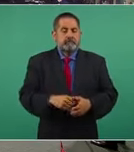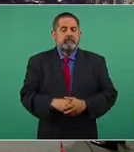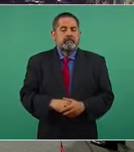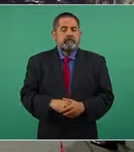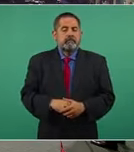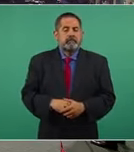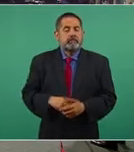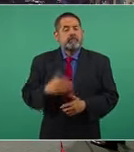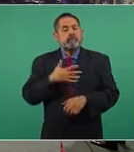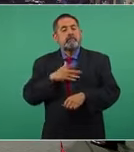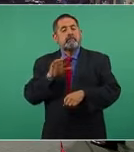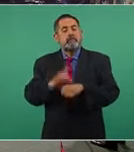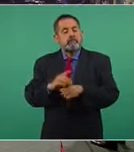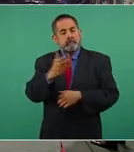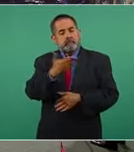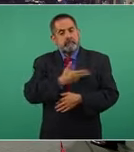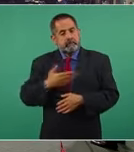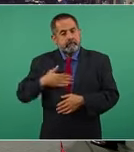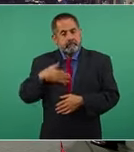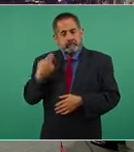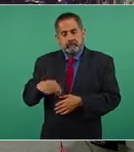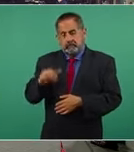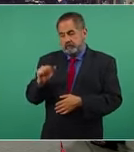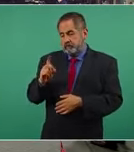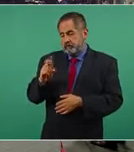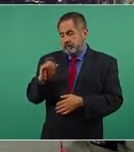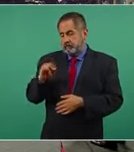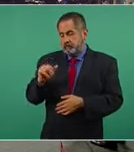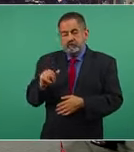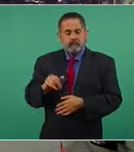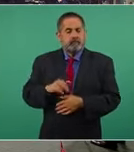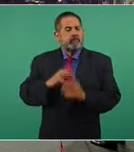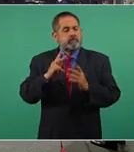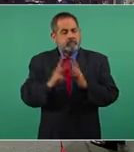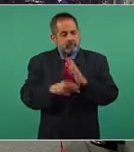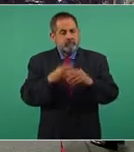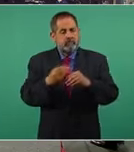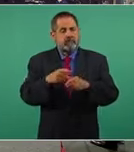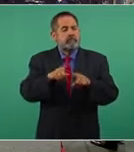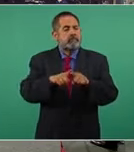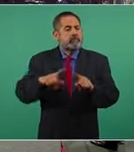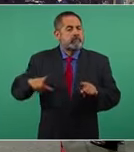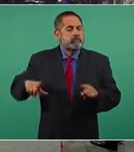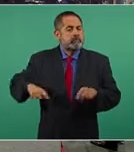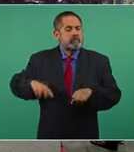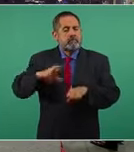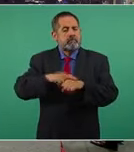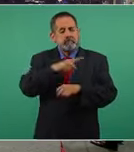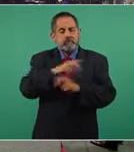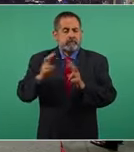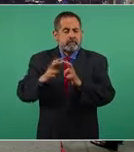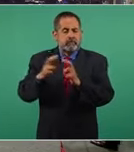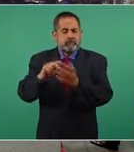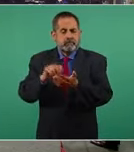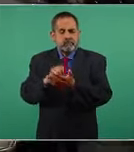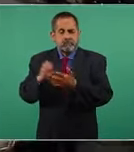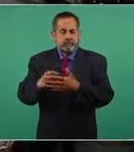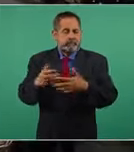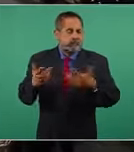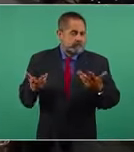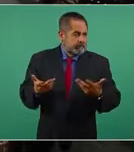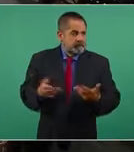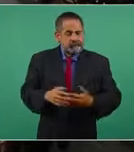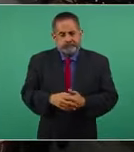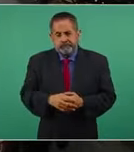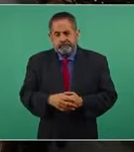Buenos días, señor presidente. Adriana Pacheco, de La Hoguera. Bien, retomando el caso del gobernador tamaulipeco, presidente, ahora sí que a